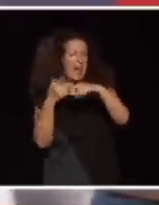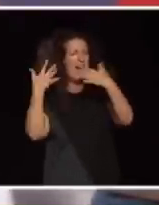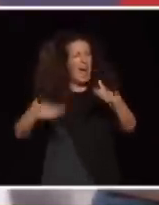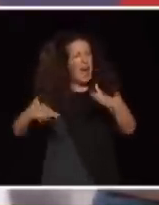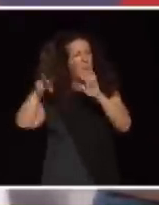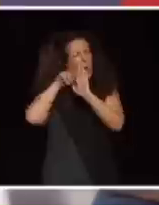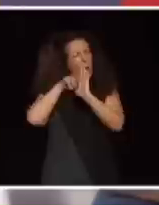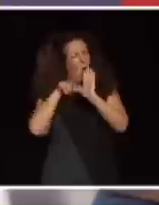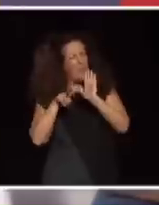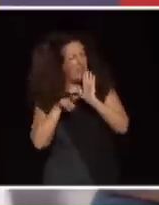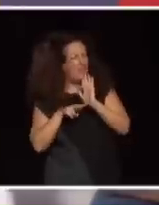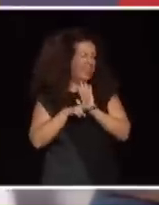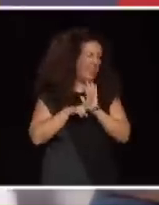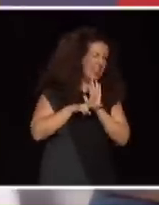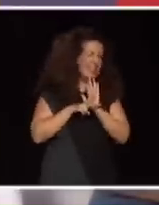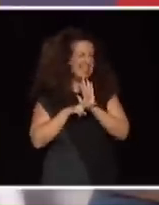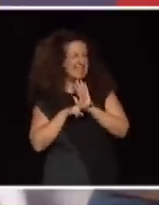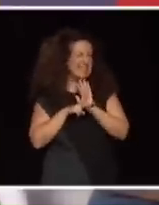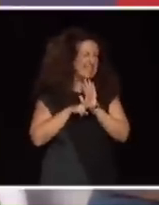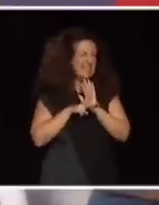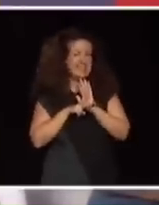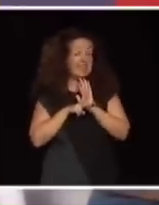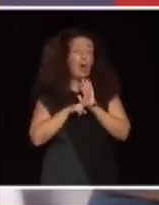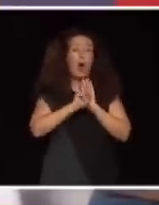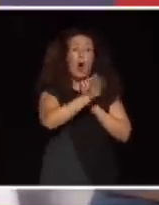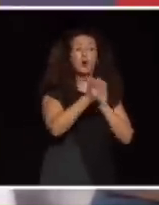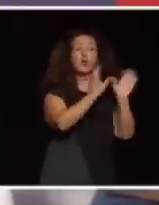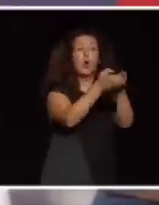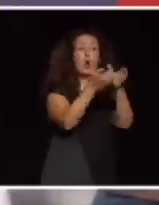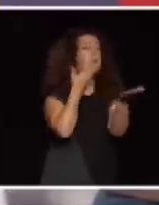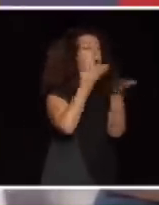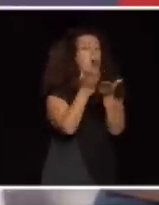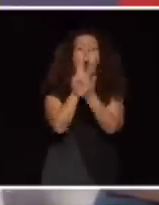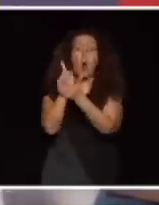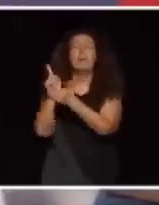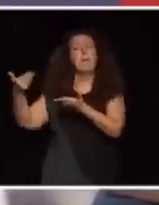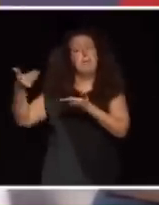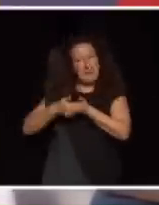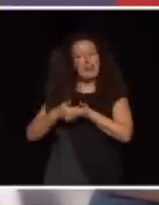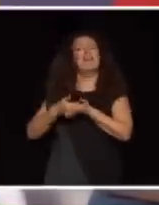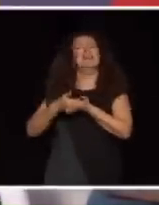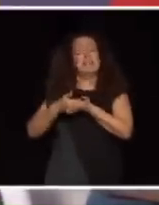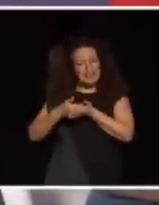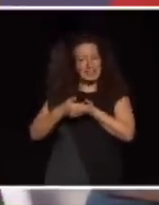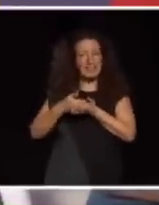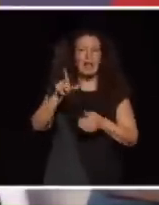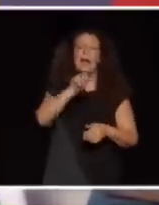que creo que nunca se le piden a ninguna otra fuerza política.